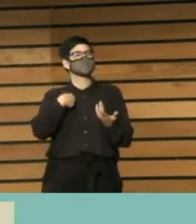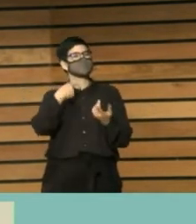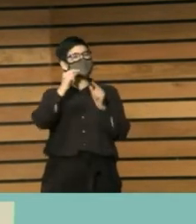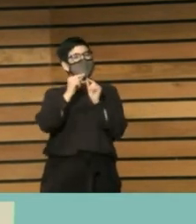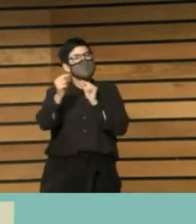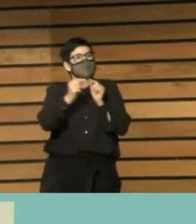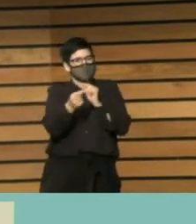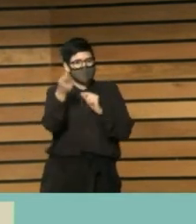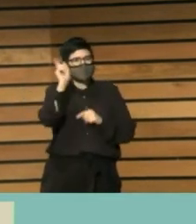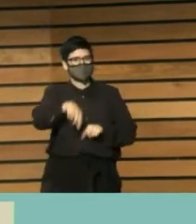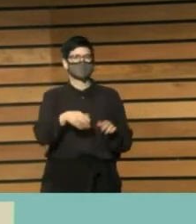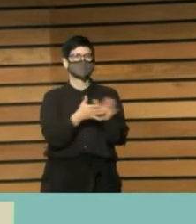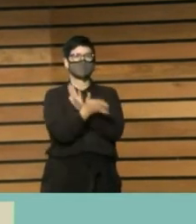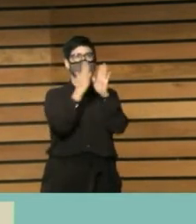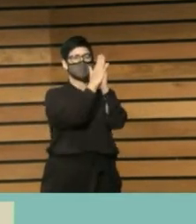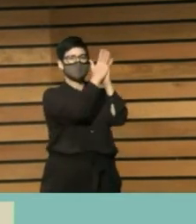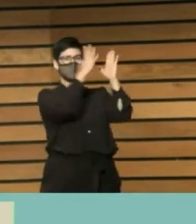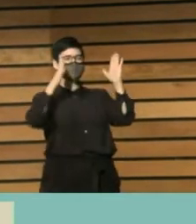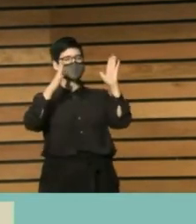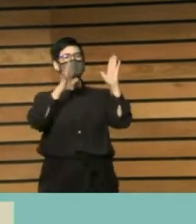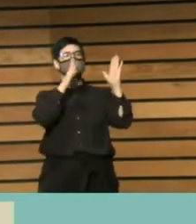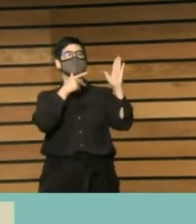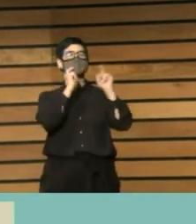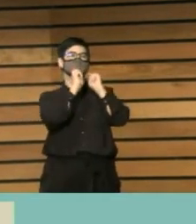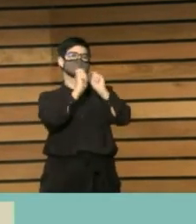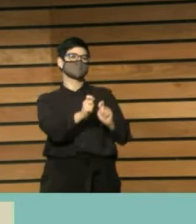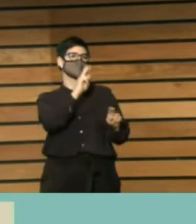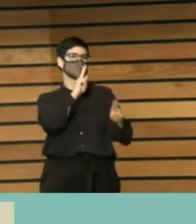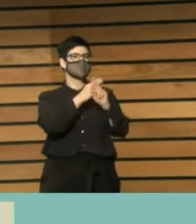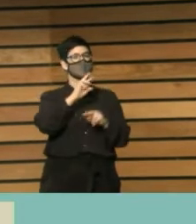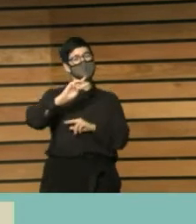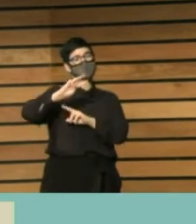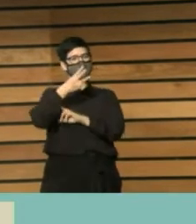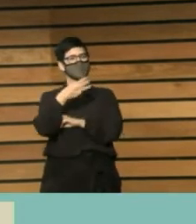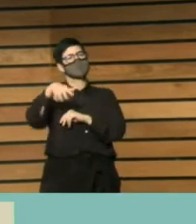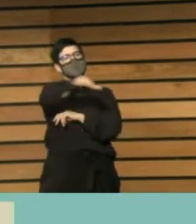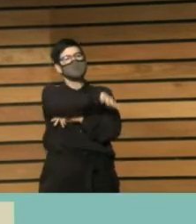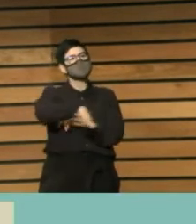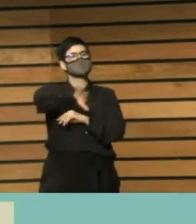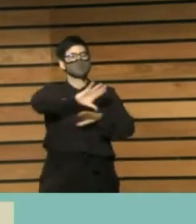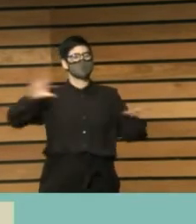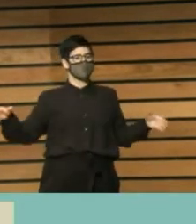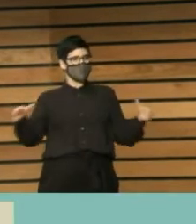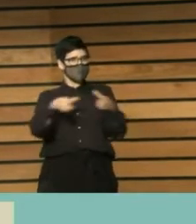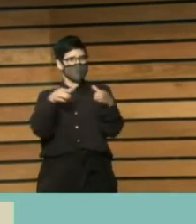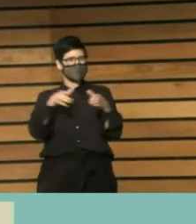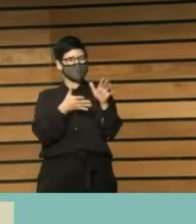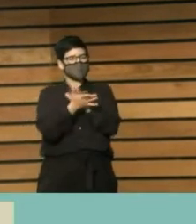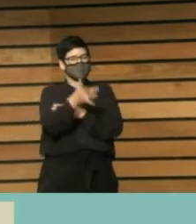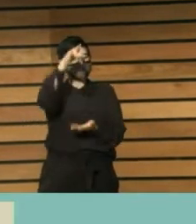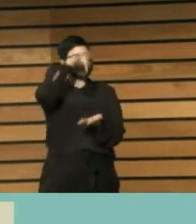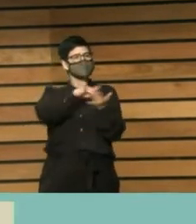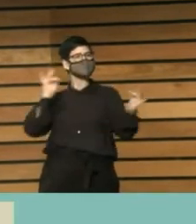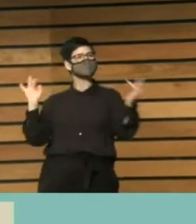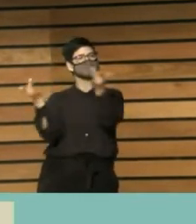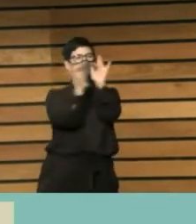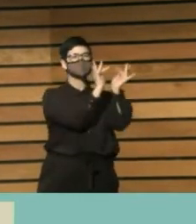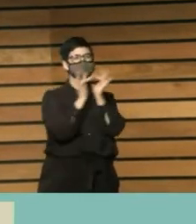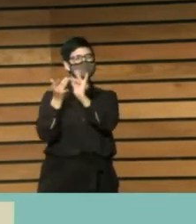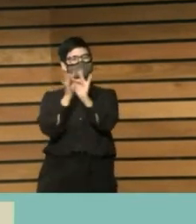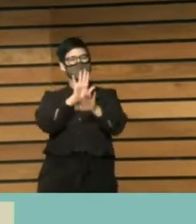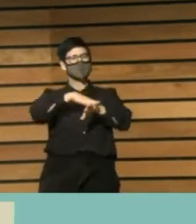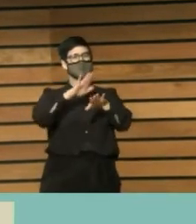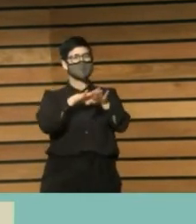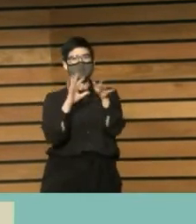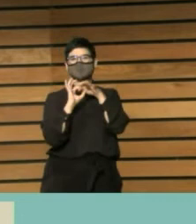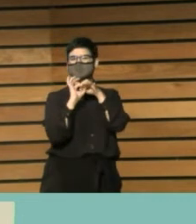llamado tercer espacio, ágora de la comunidad, punto de encuentro que facilita la conexión social, alerta,